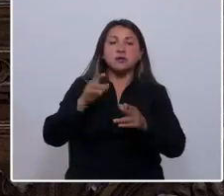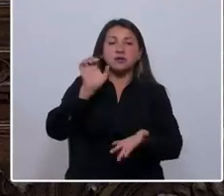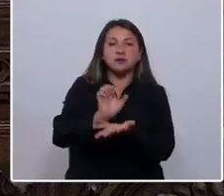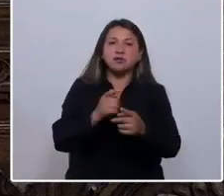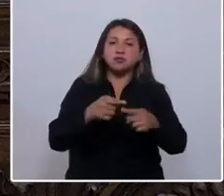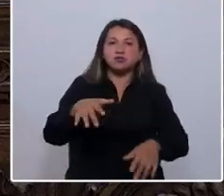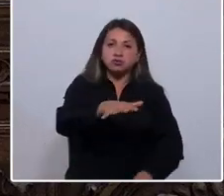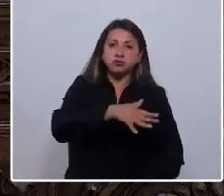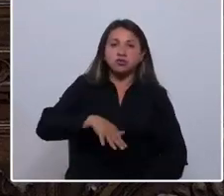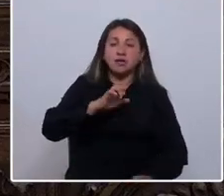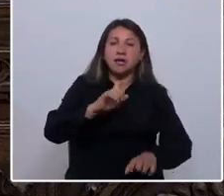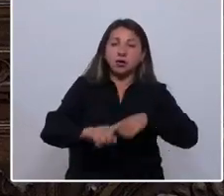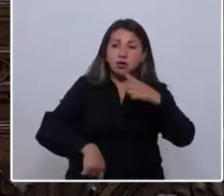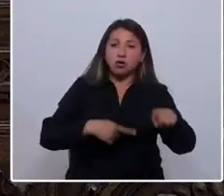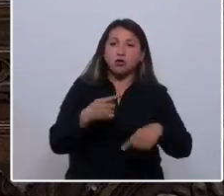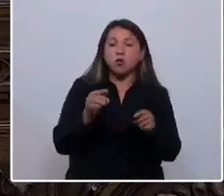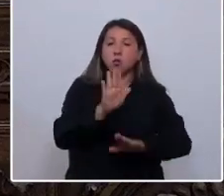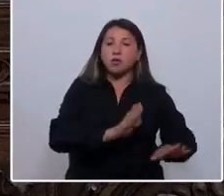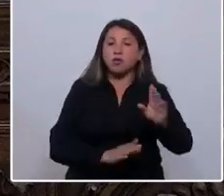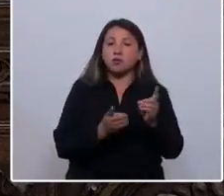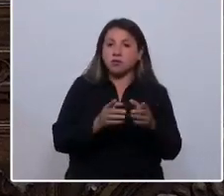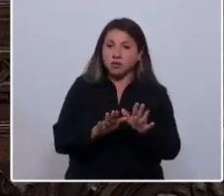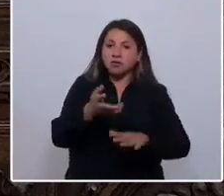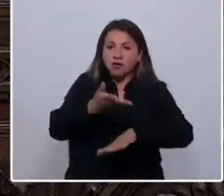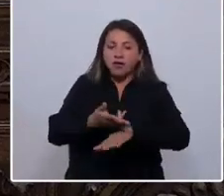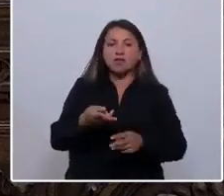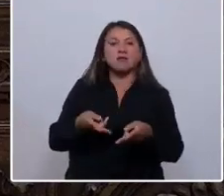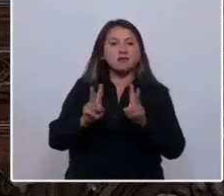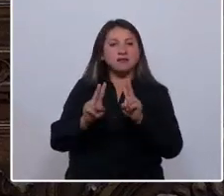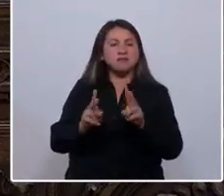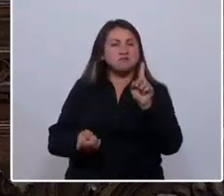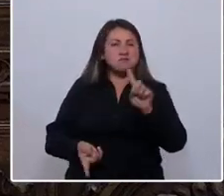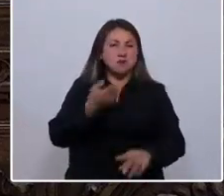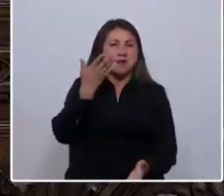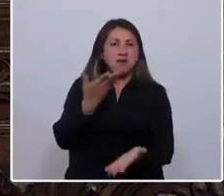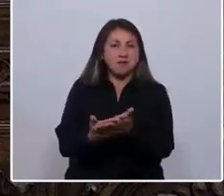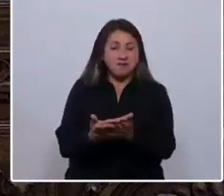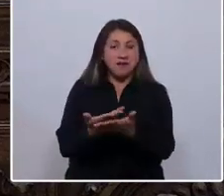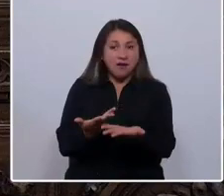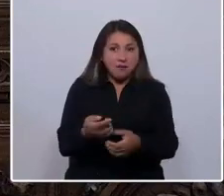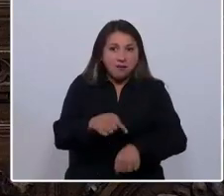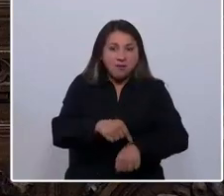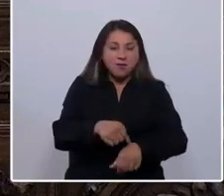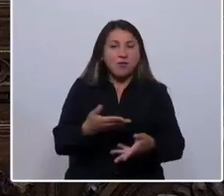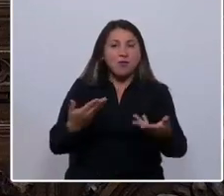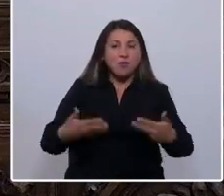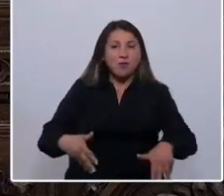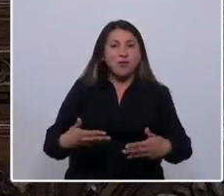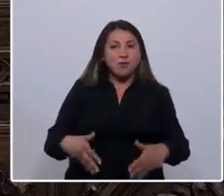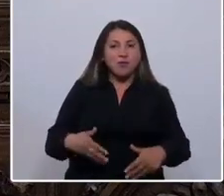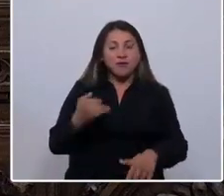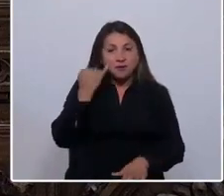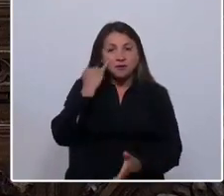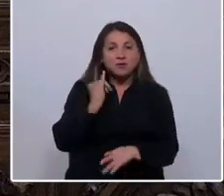ecológico, cuidador, democrático, de derechos, porque por primera vez una instancia institucional debe